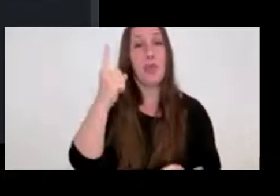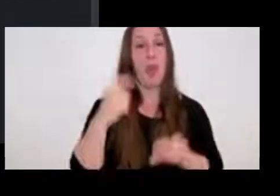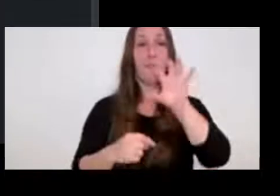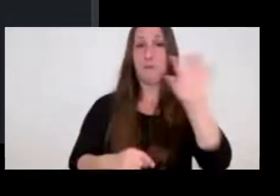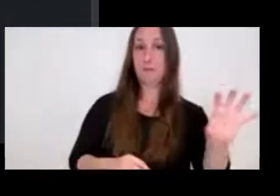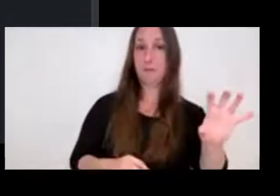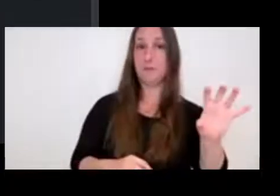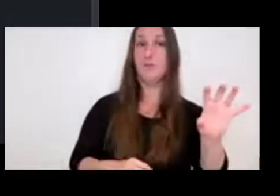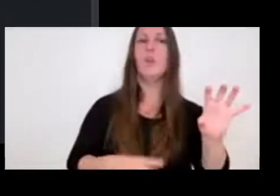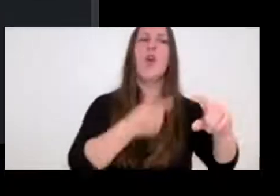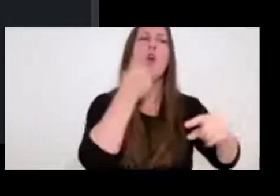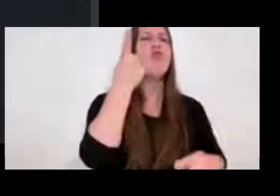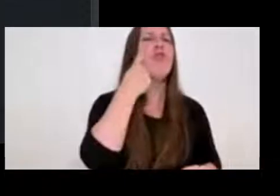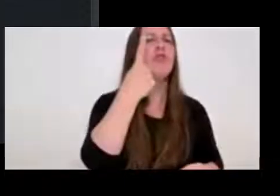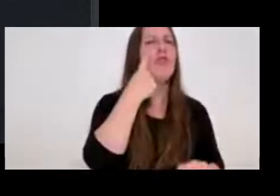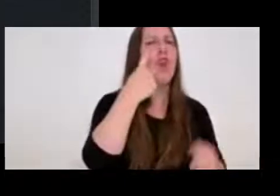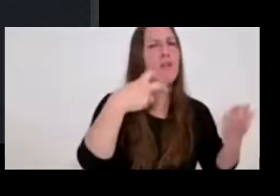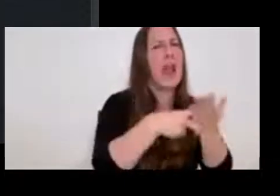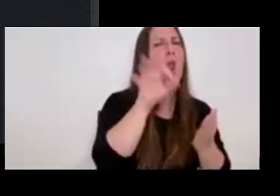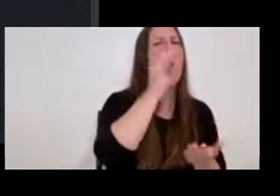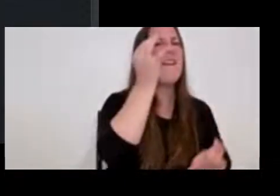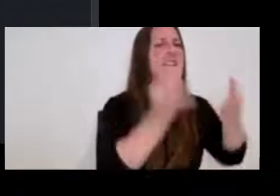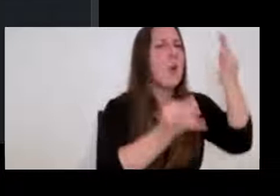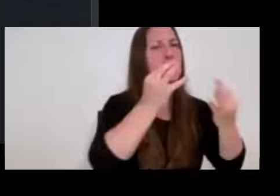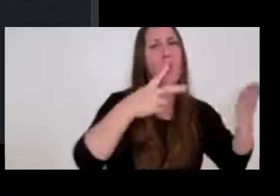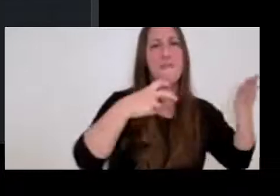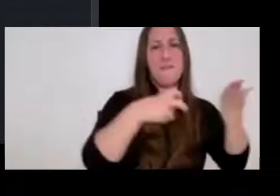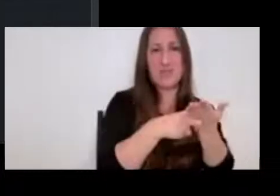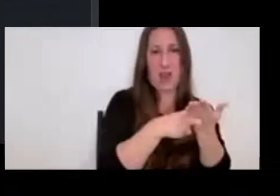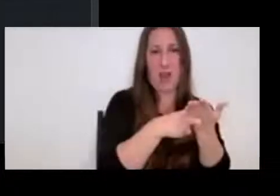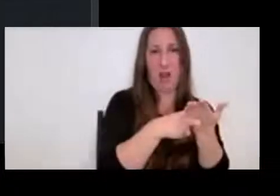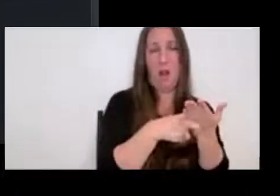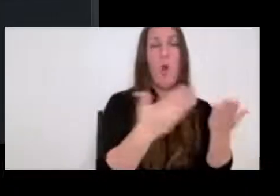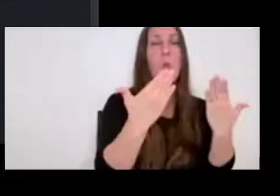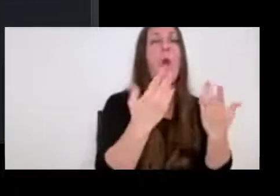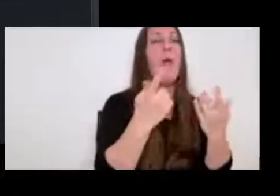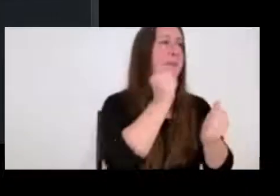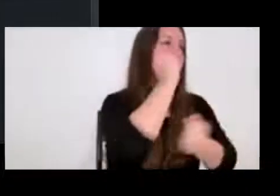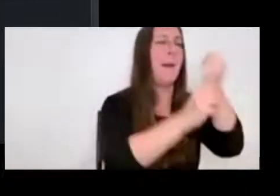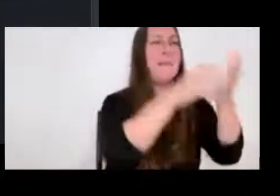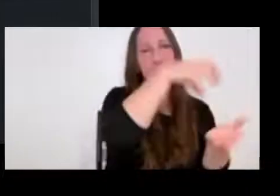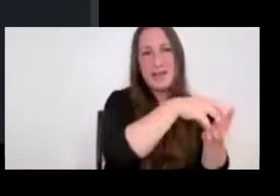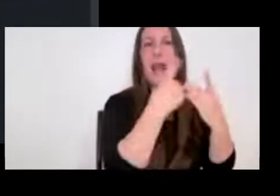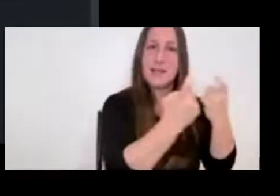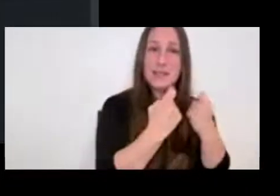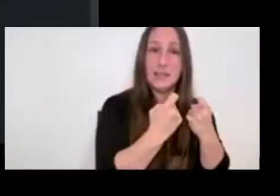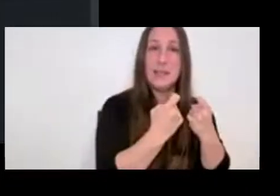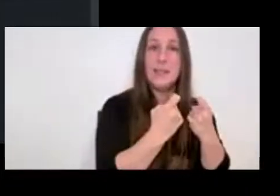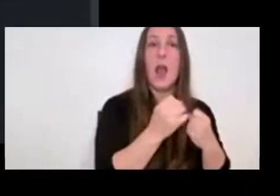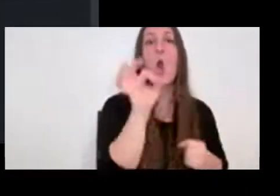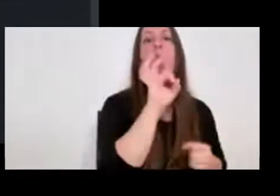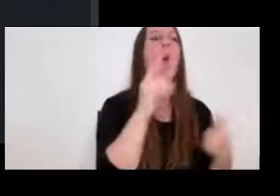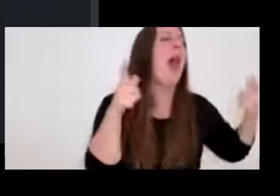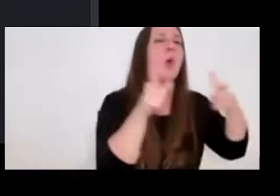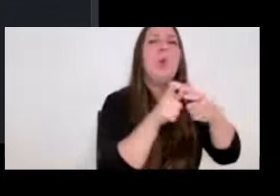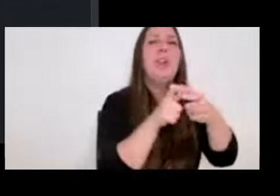el control fiscal o la evaluación fiscal que se puede hacer, que puede necesitar una empresa, ya sea también por una auditoría interna que pueda existir en